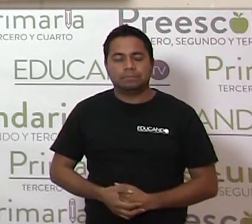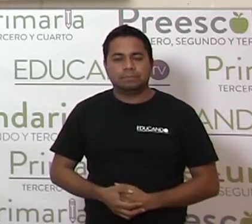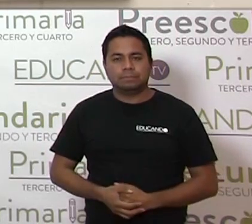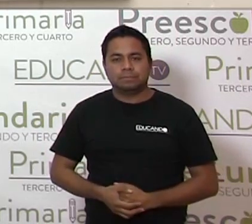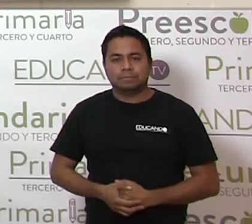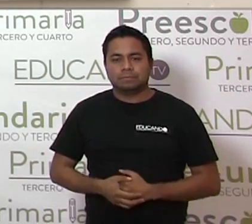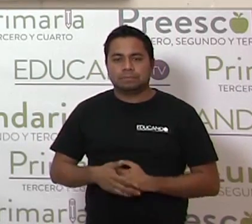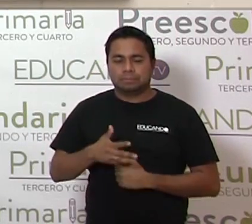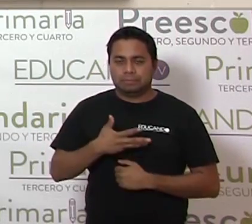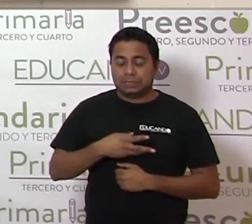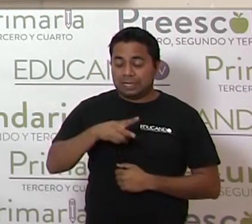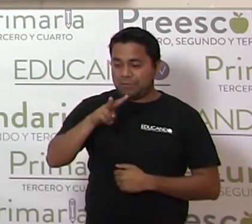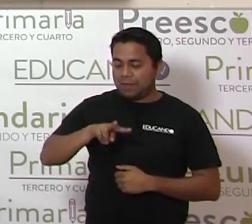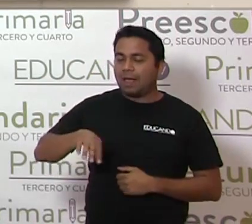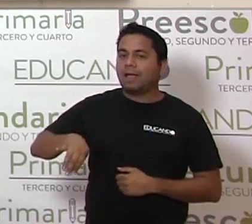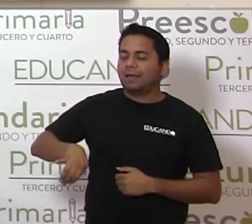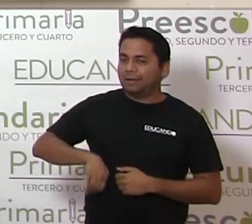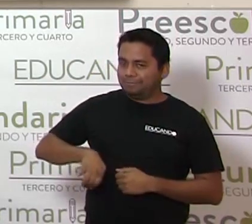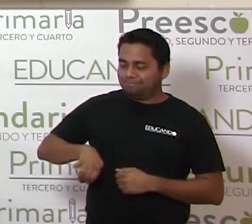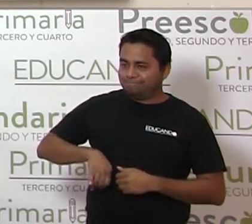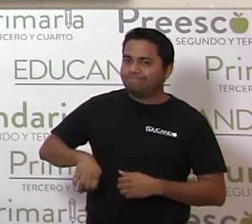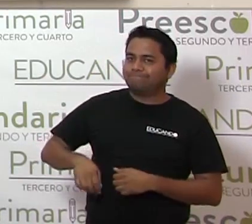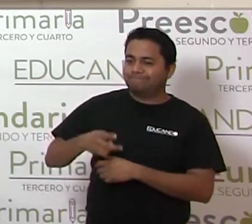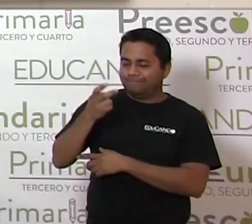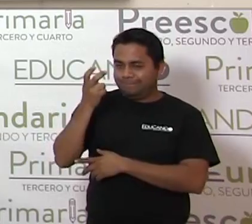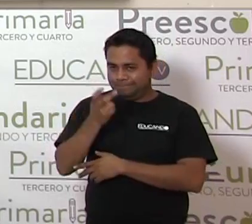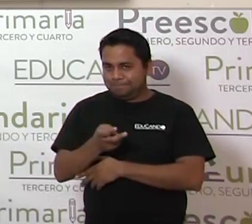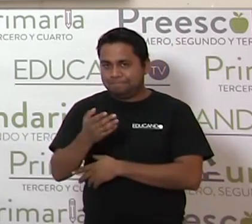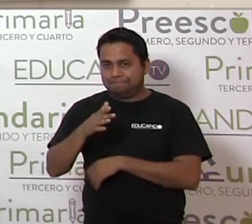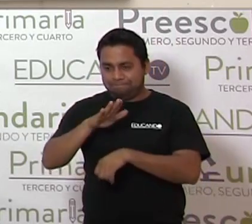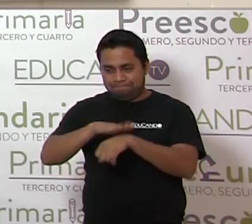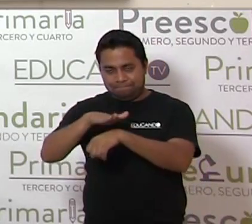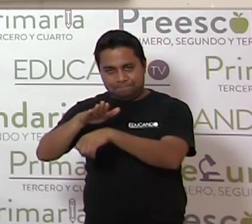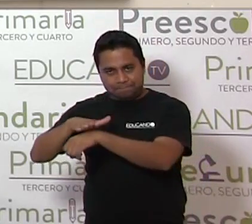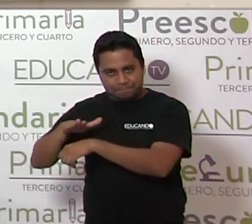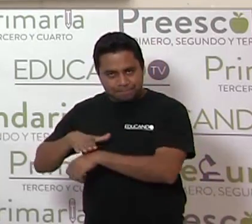muy interesante esta parte, niños y niñas, porque